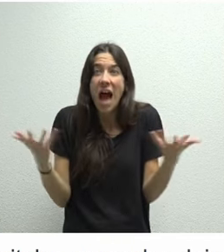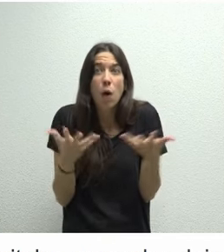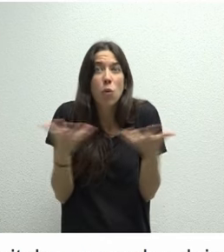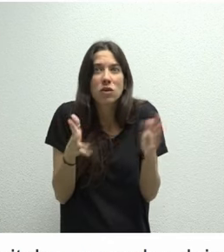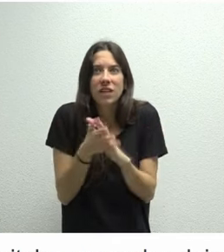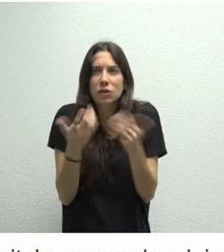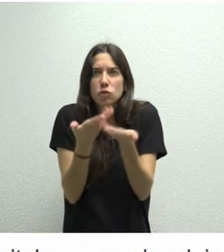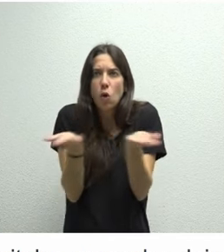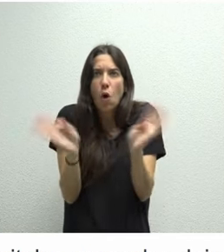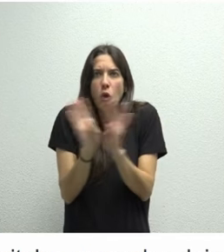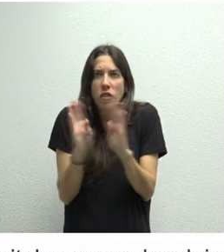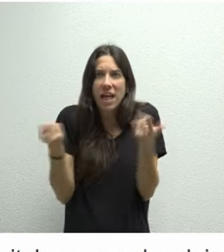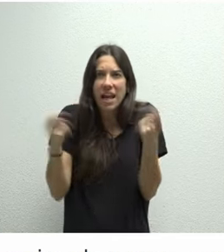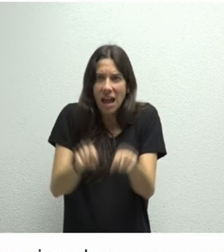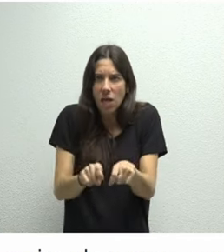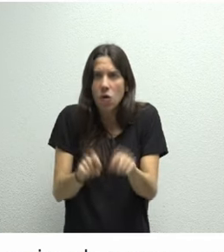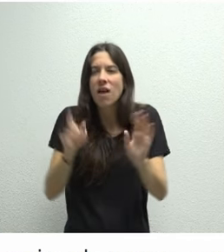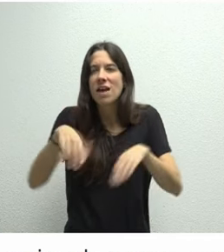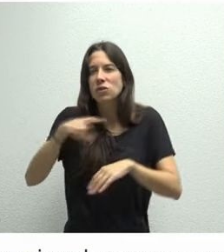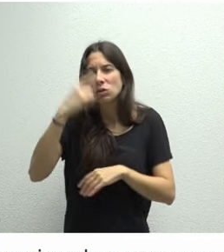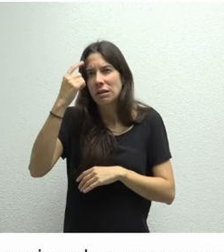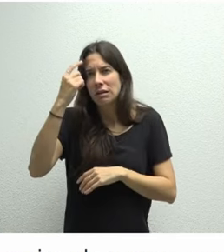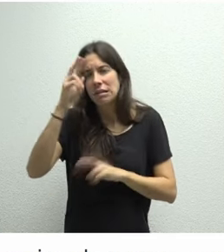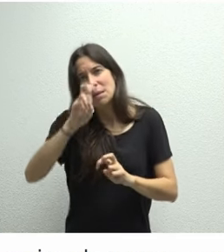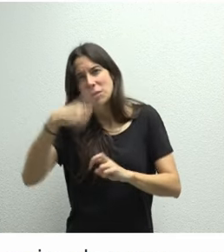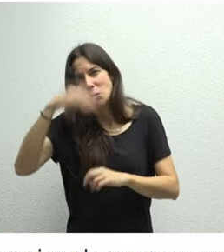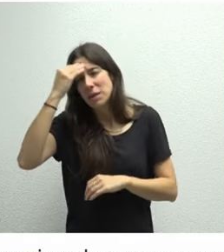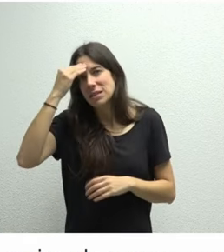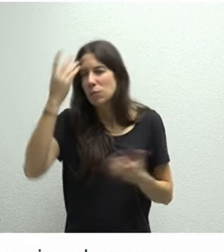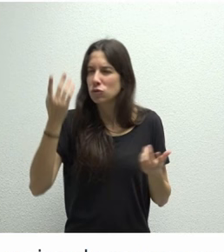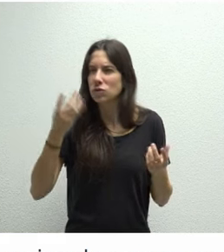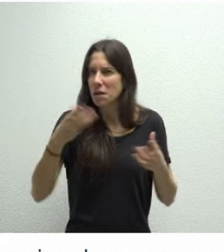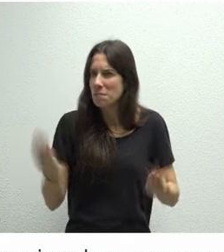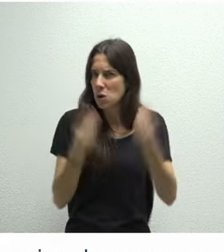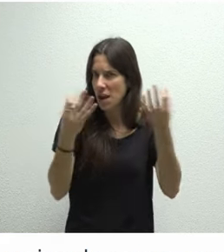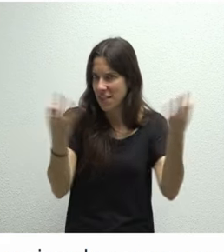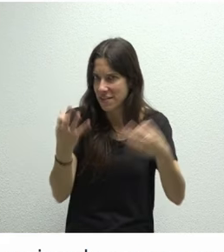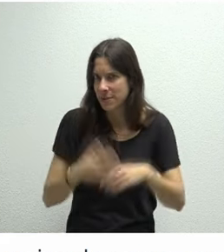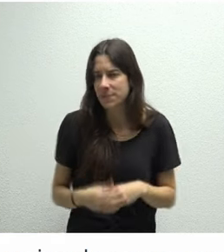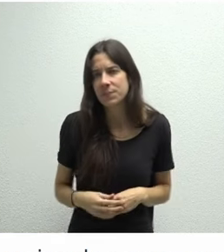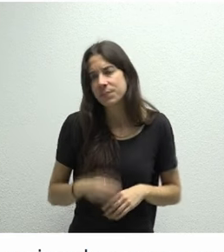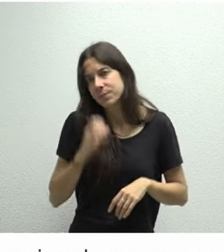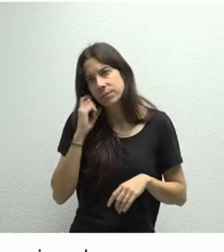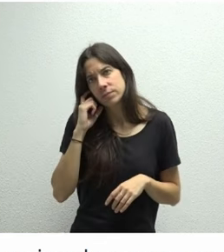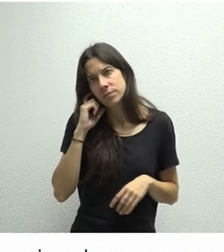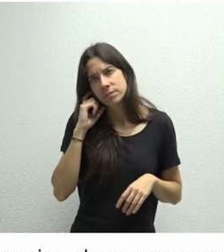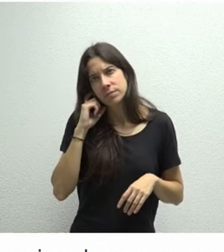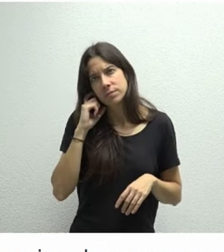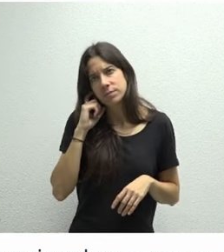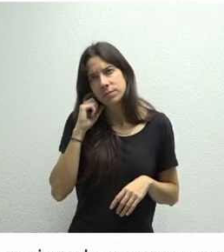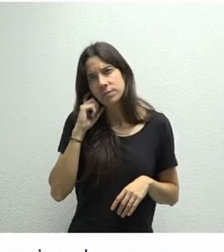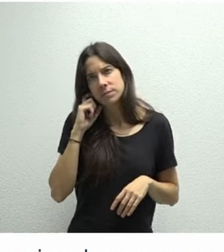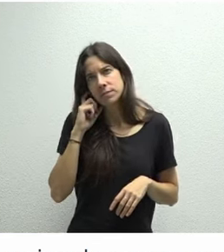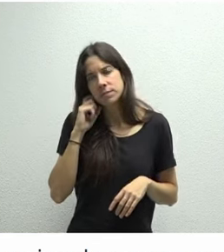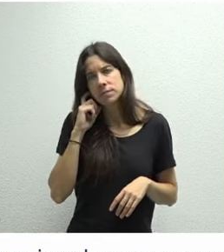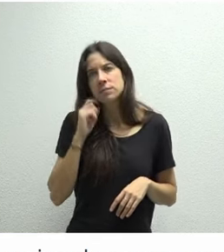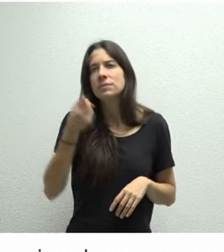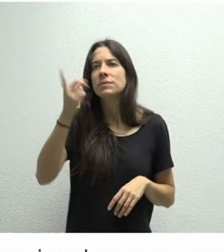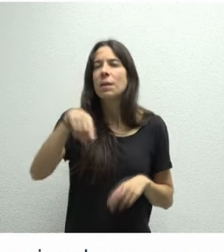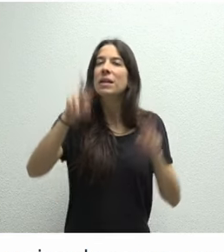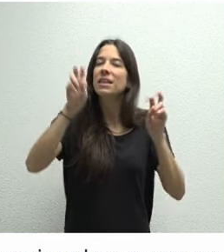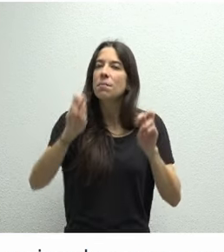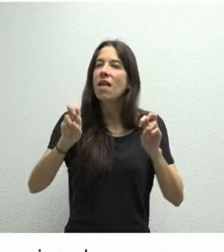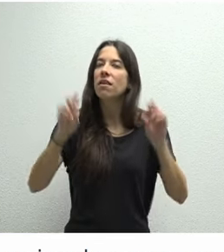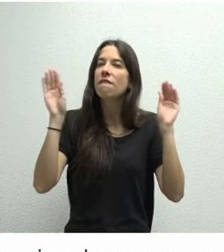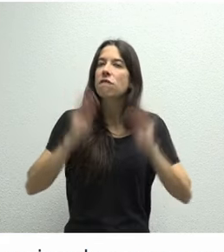nos planteamos como una de las eh de las mejoras y luego la cuestión de la de fomentar la formación en